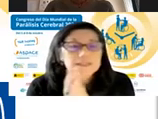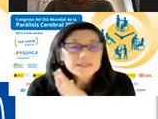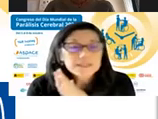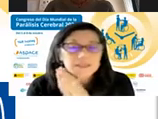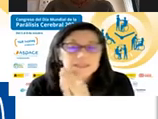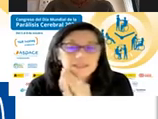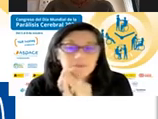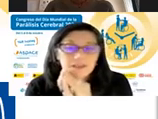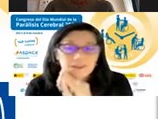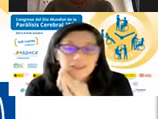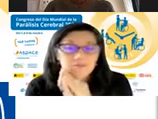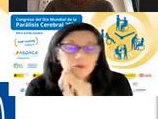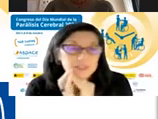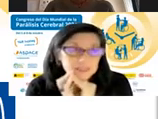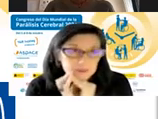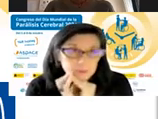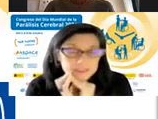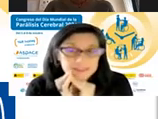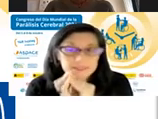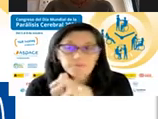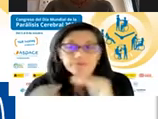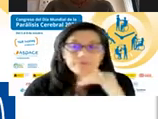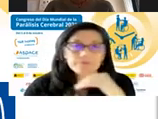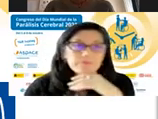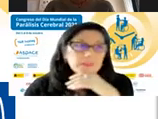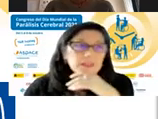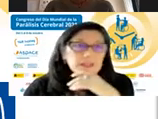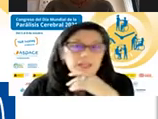activa es a través del epígrafe de preguntas y respuestas.